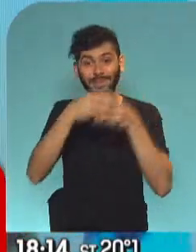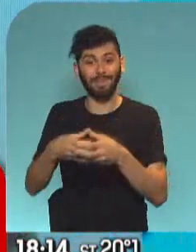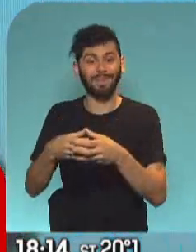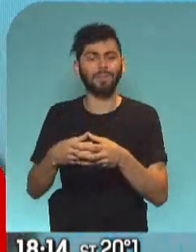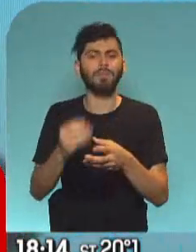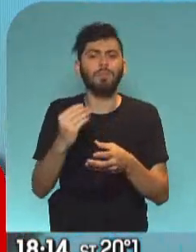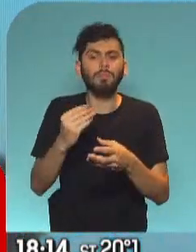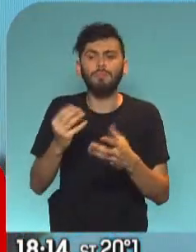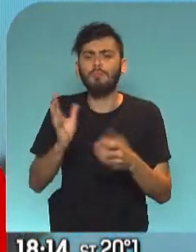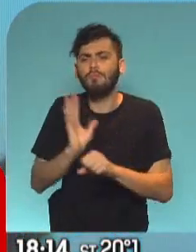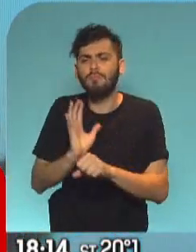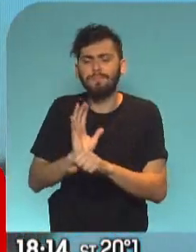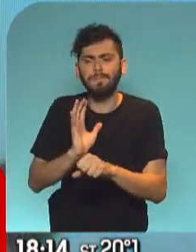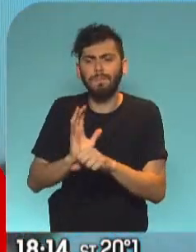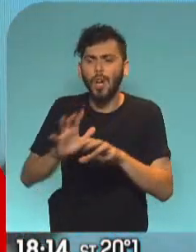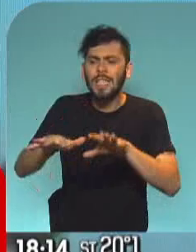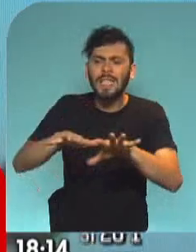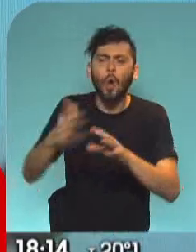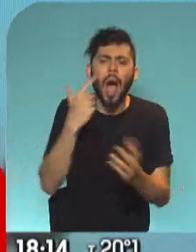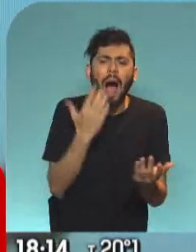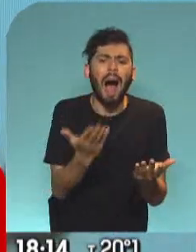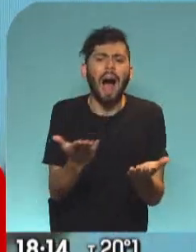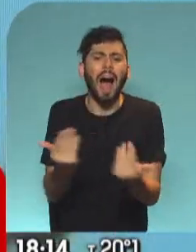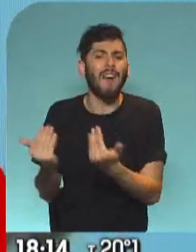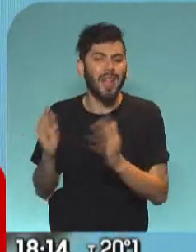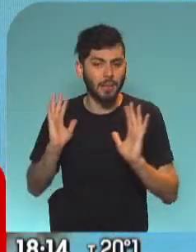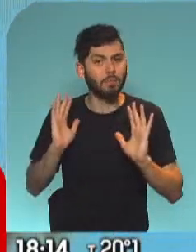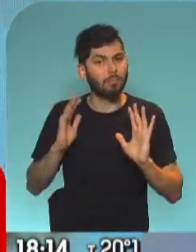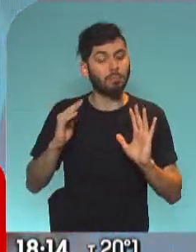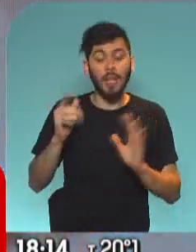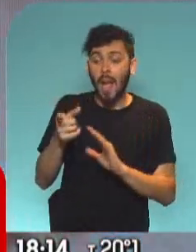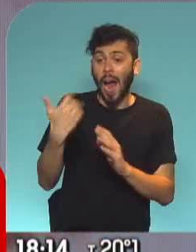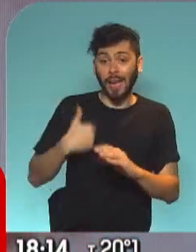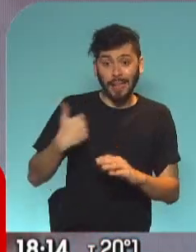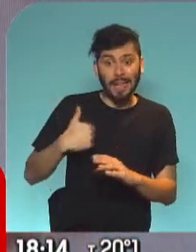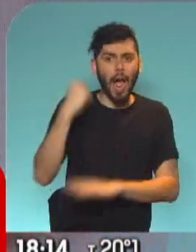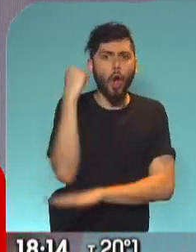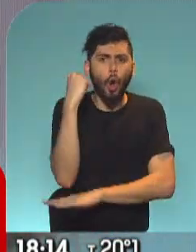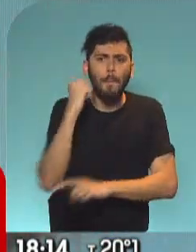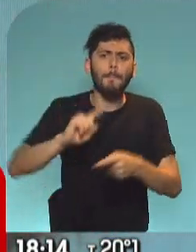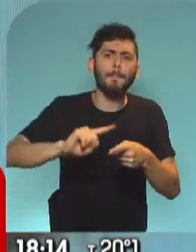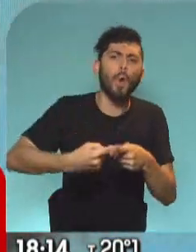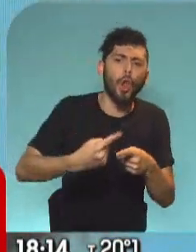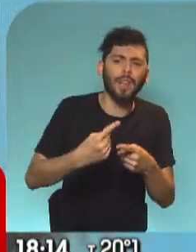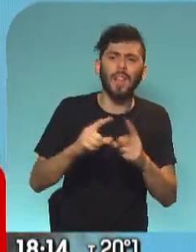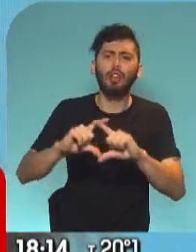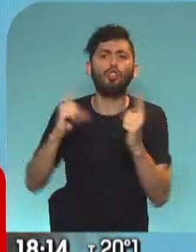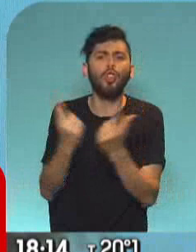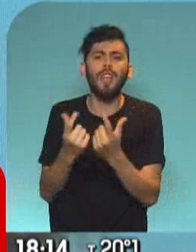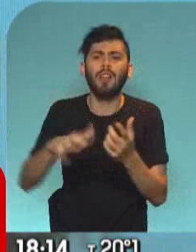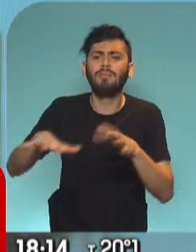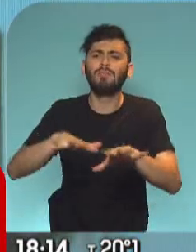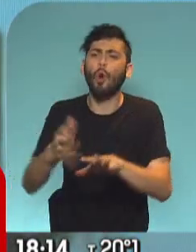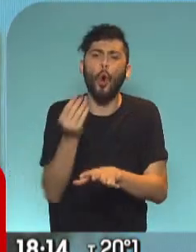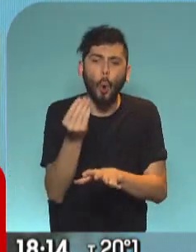una suerte de estado de situación, relevamiento de la situación económica, política y social de la Argentina para